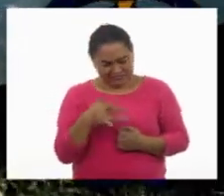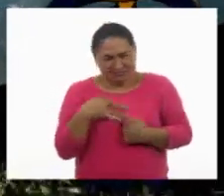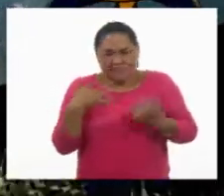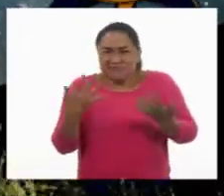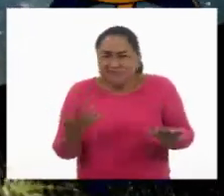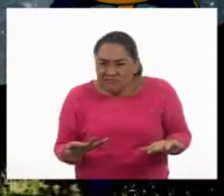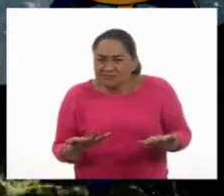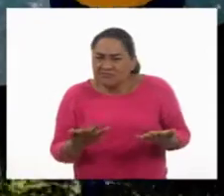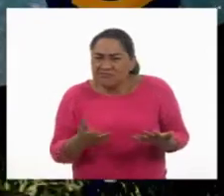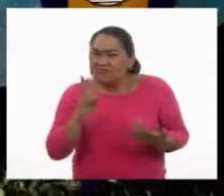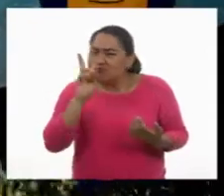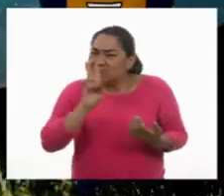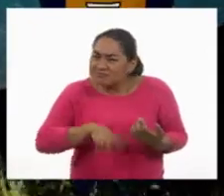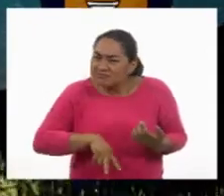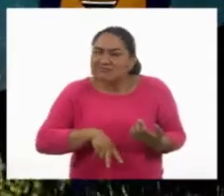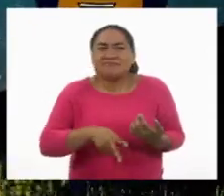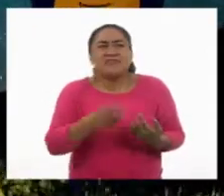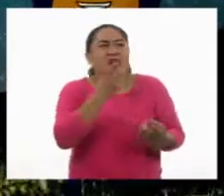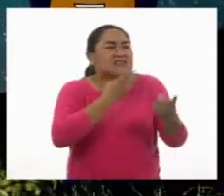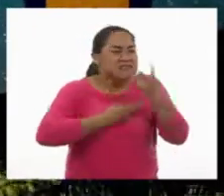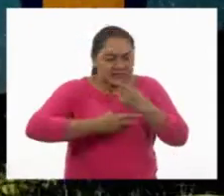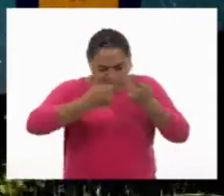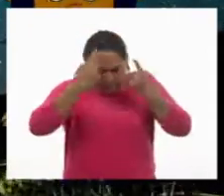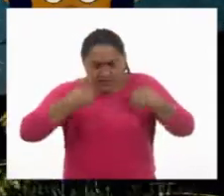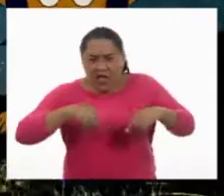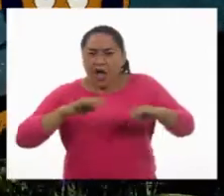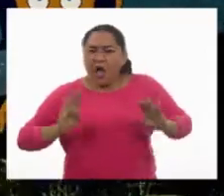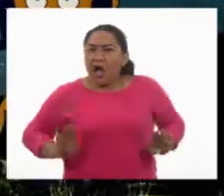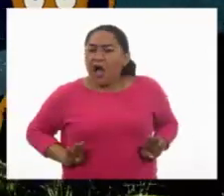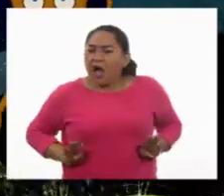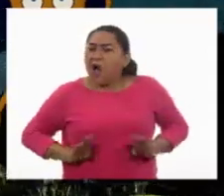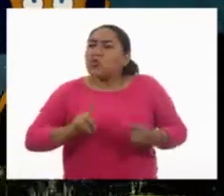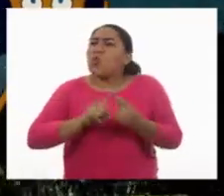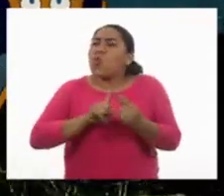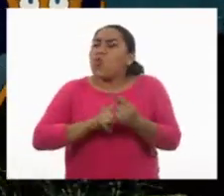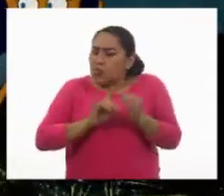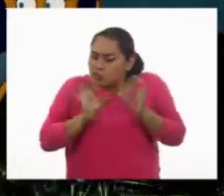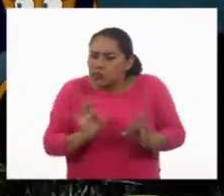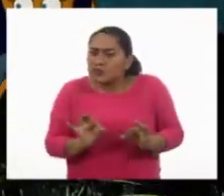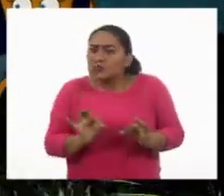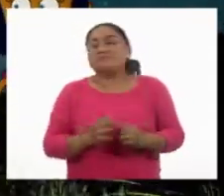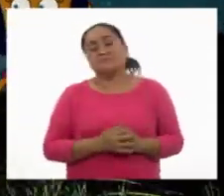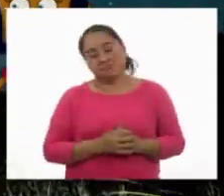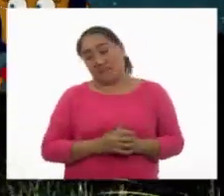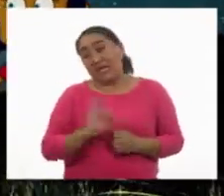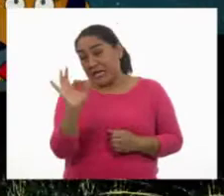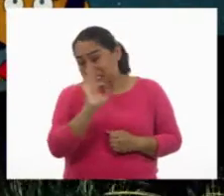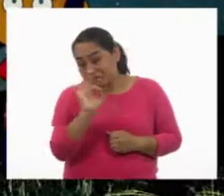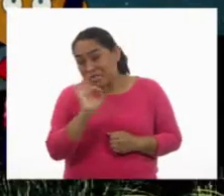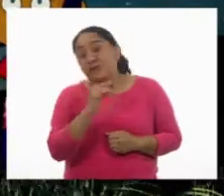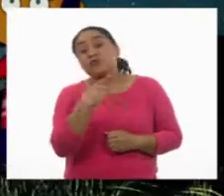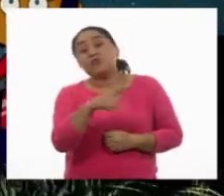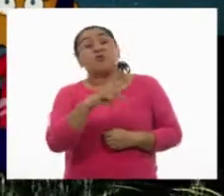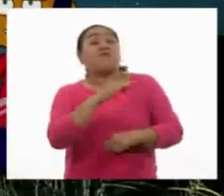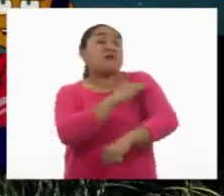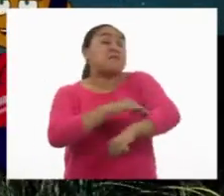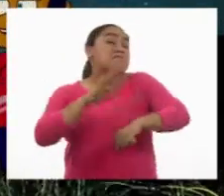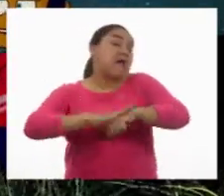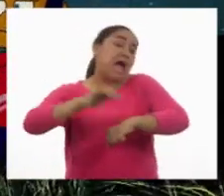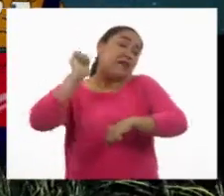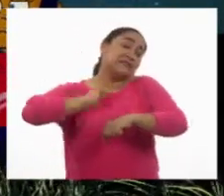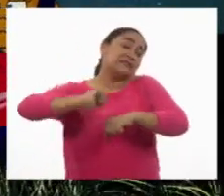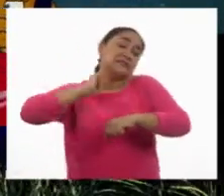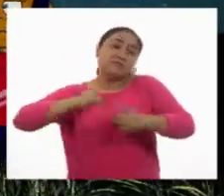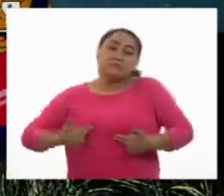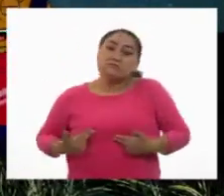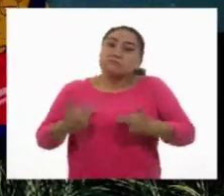dónde vienen todas esas características tuyas? Sí, tal vez las heredaste de algún antepasado muy